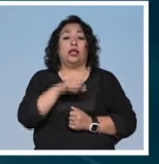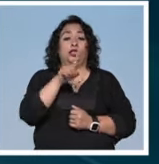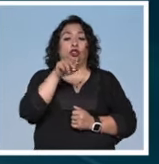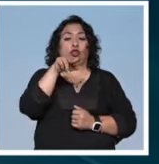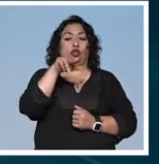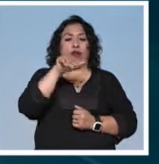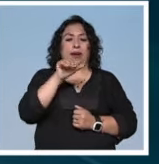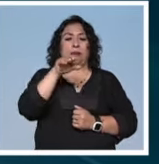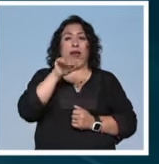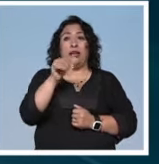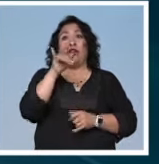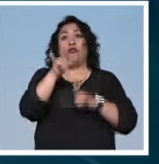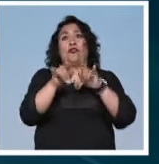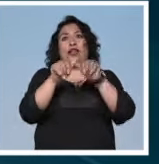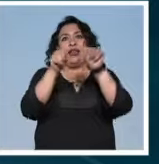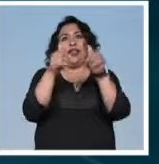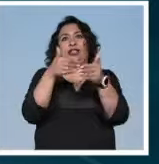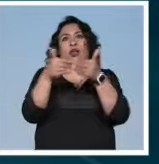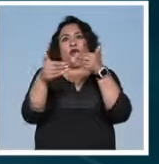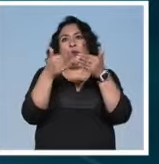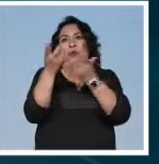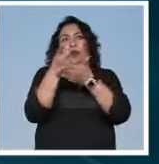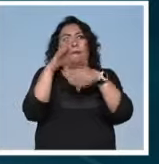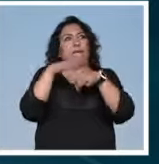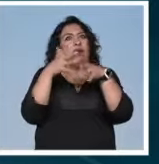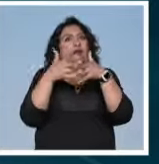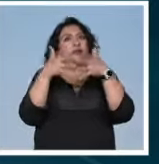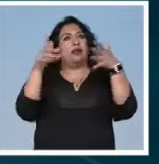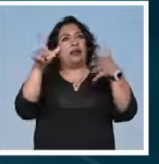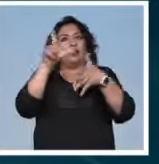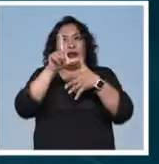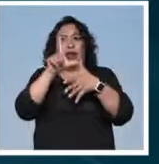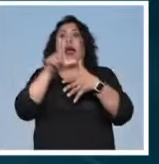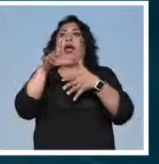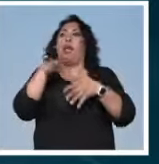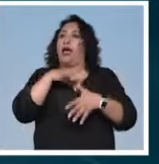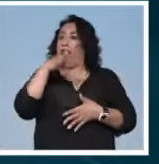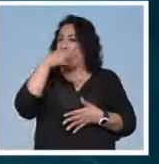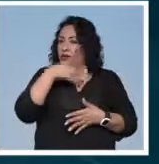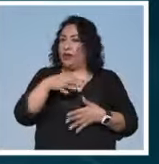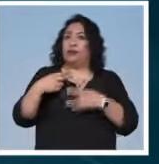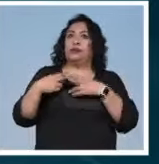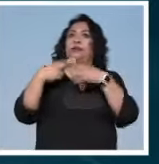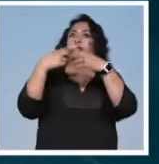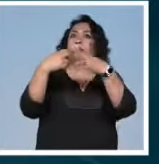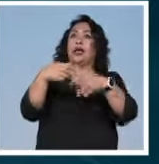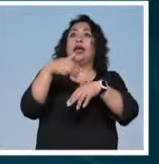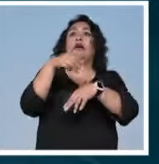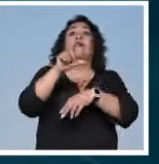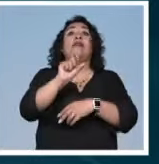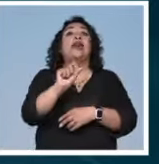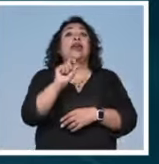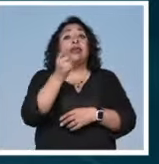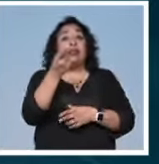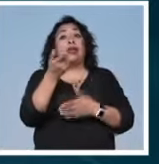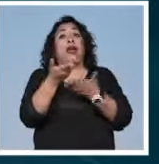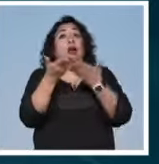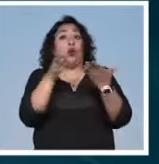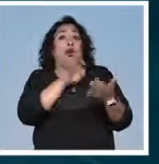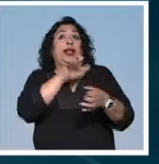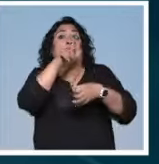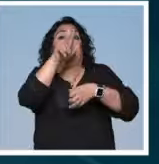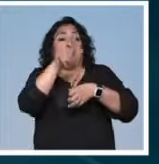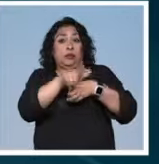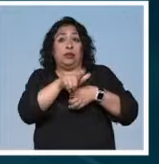Sonamaco, la feria de arte contemporáneo y diseño más grande de Latinoamérica, está de fiesta. Celebra su aniversario número 20 con una edición